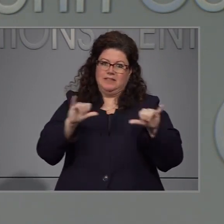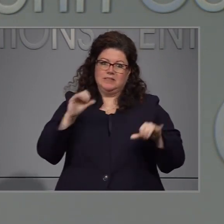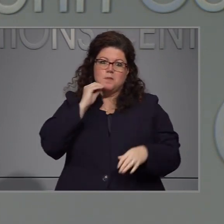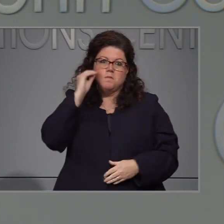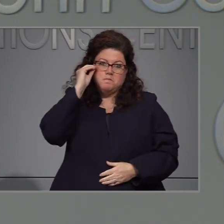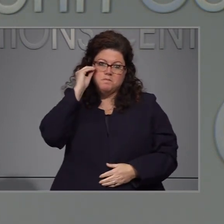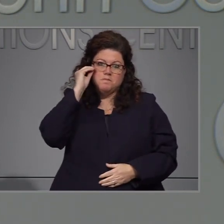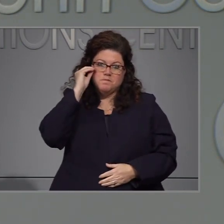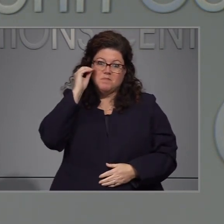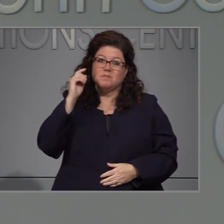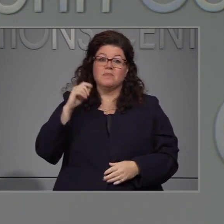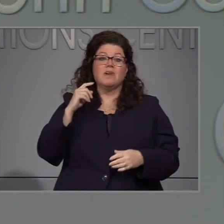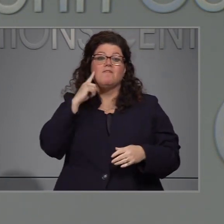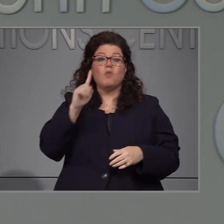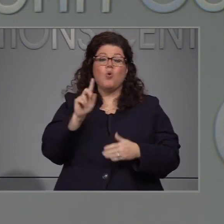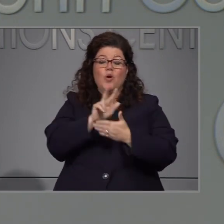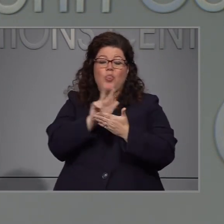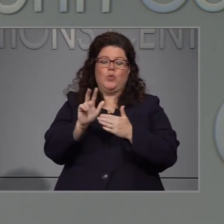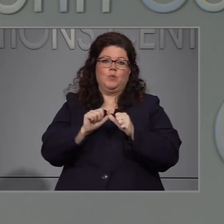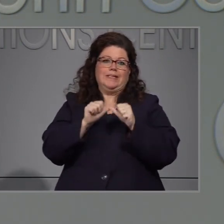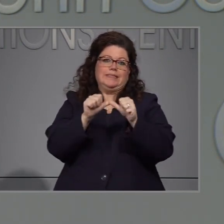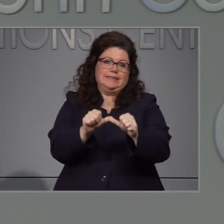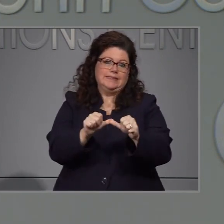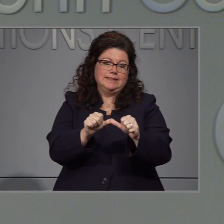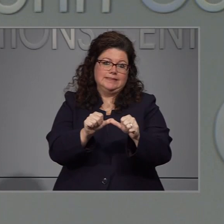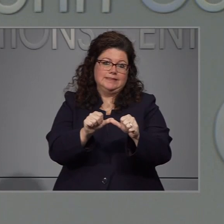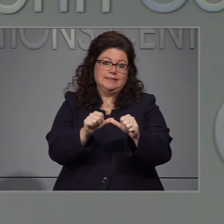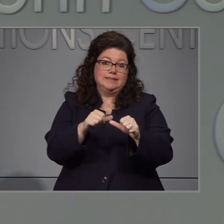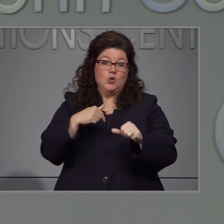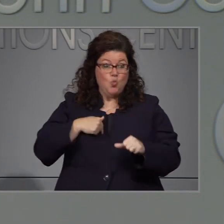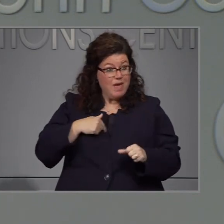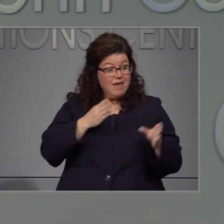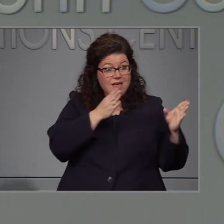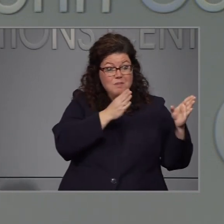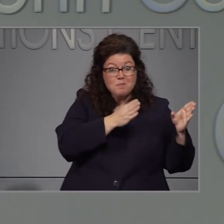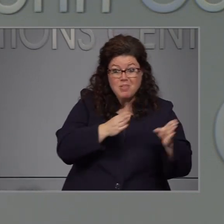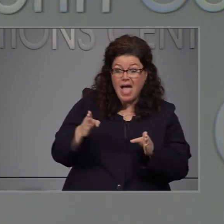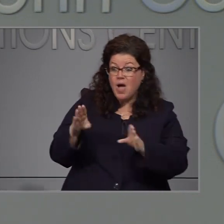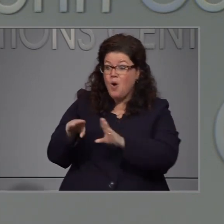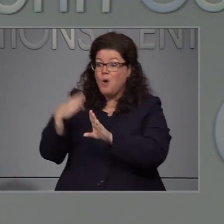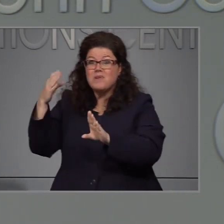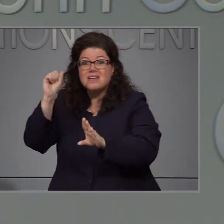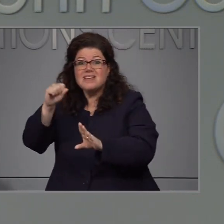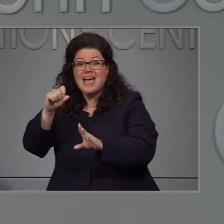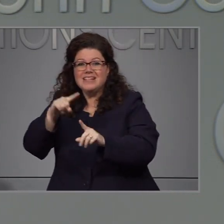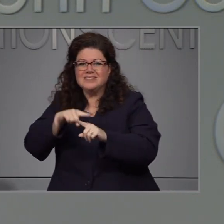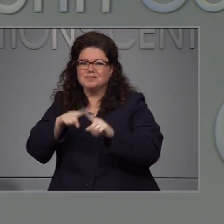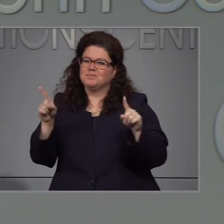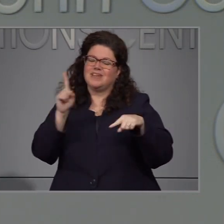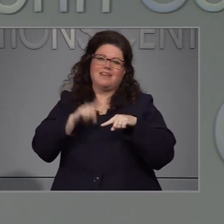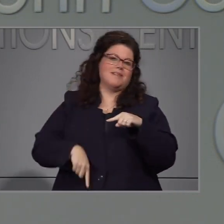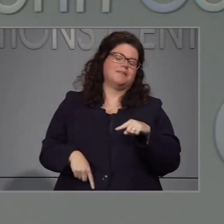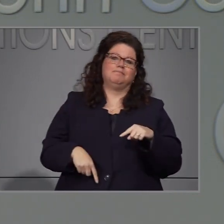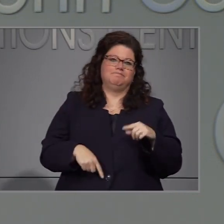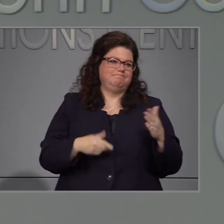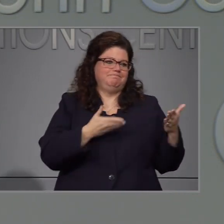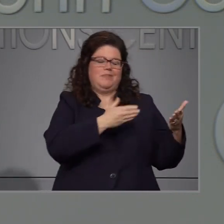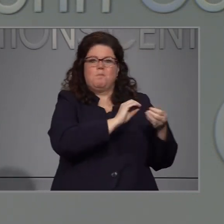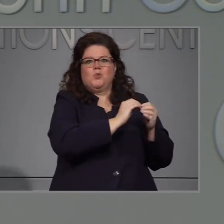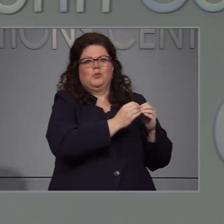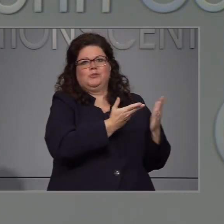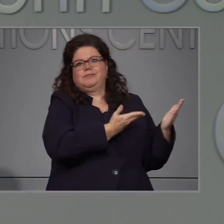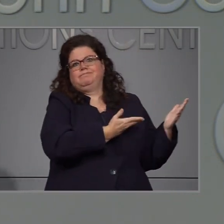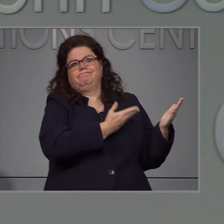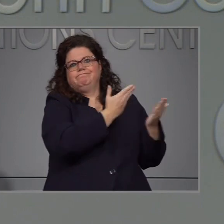casa durante 3 semanas más. Esta no es la situación que planeamos o deseamos. Sin embargo, es